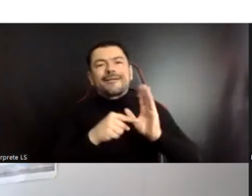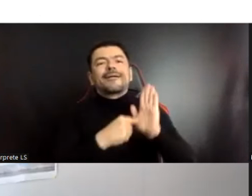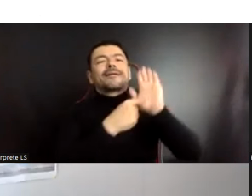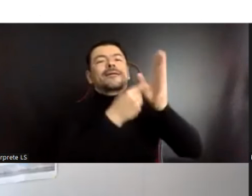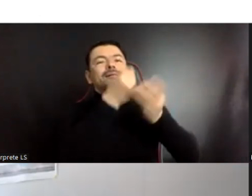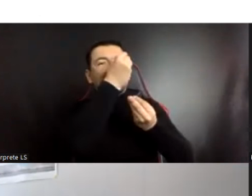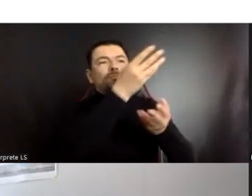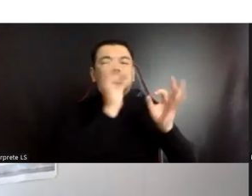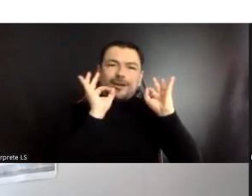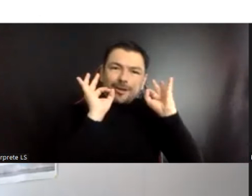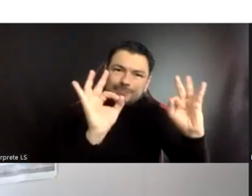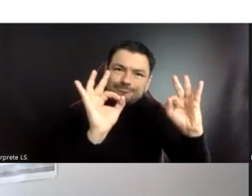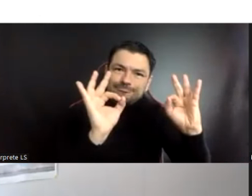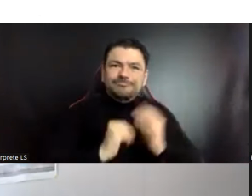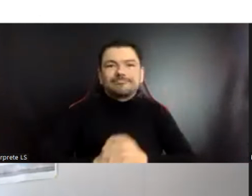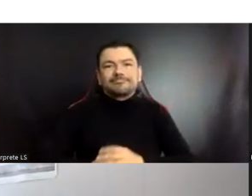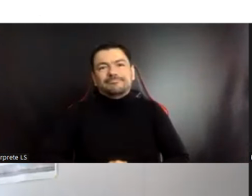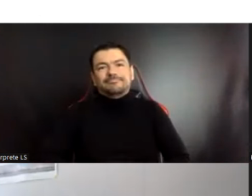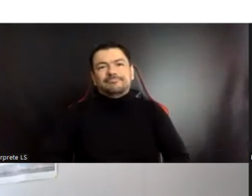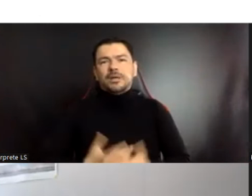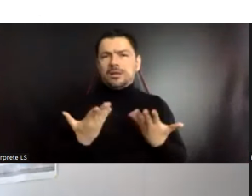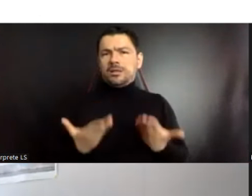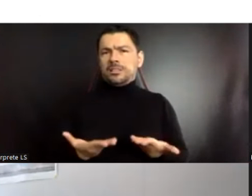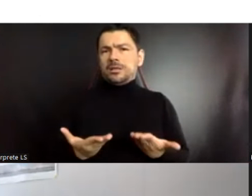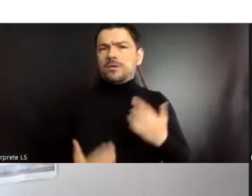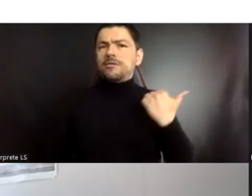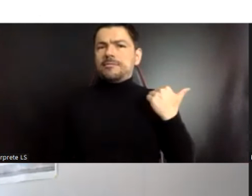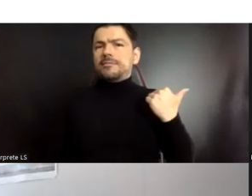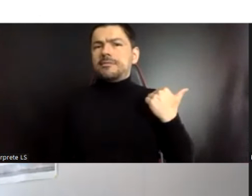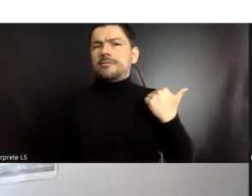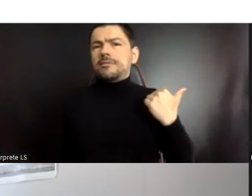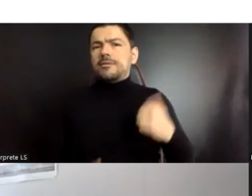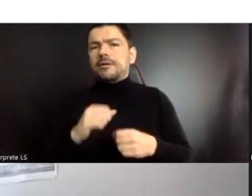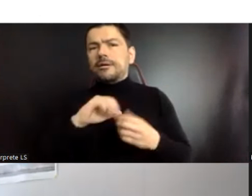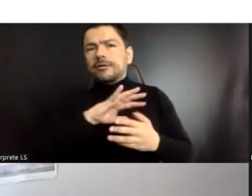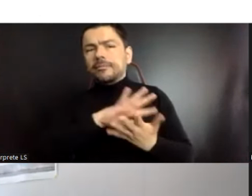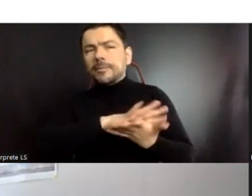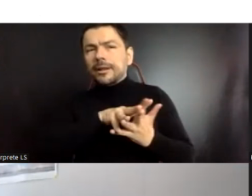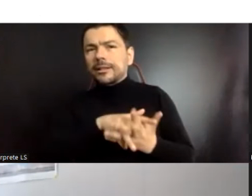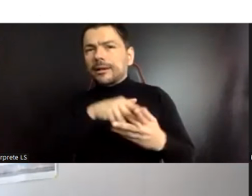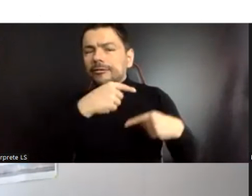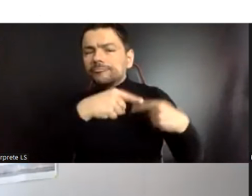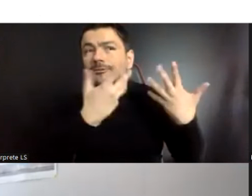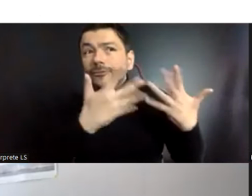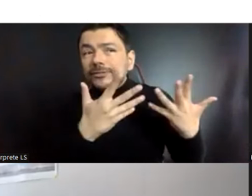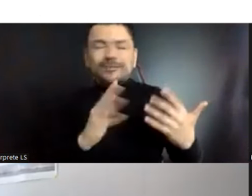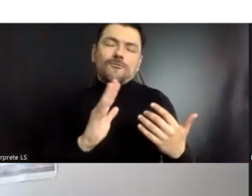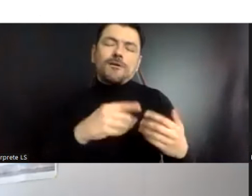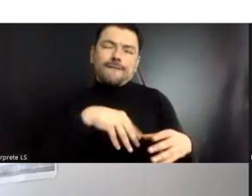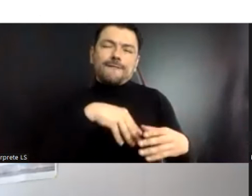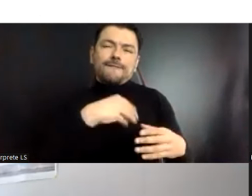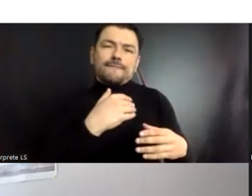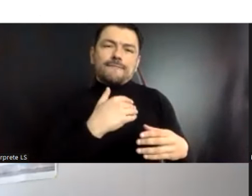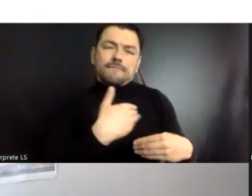terms ahorita of what are existe, pero le falta practicalities la in operatividad, es those decir, areas, qué tan but práctico also es la also the implementación de esas responsibilities of ideas different sectors.